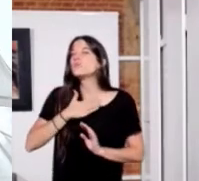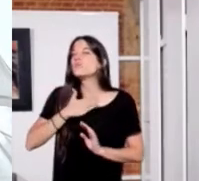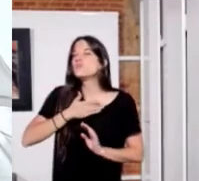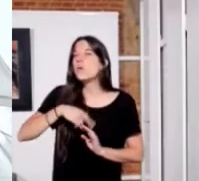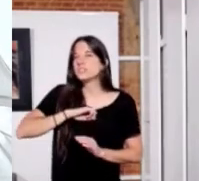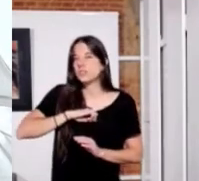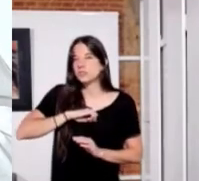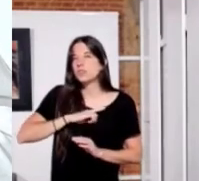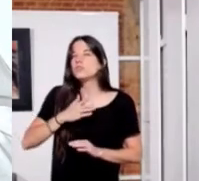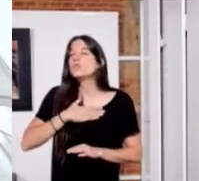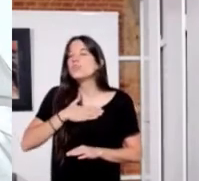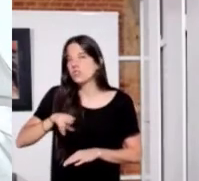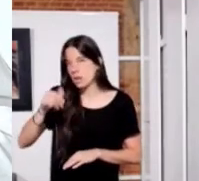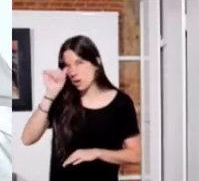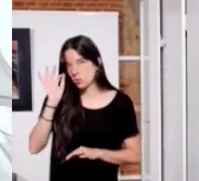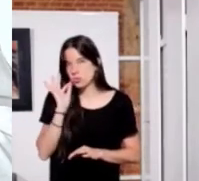son nuestros hermanos.